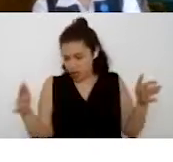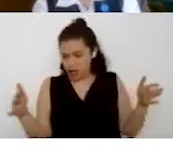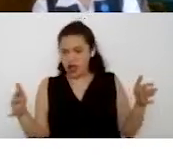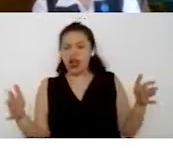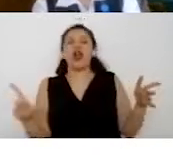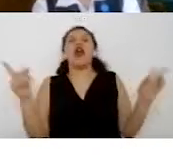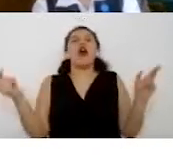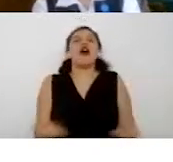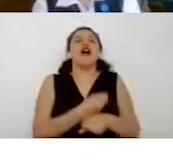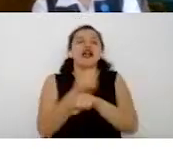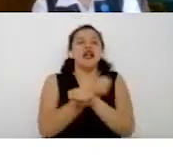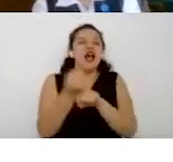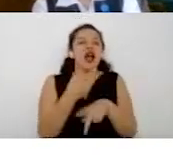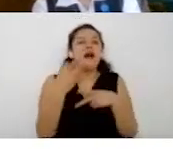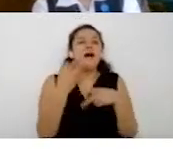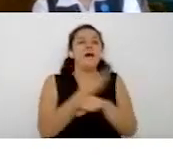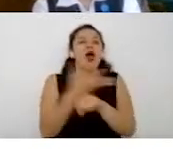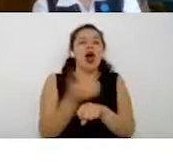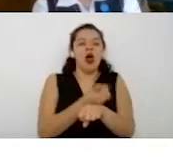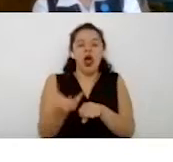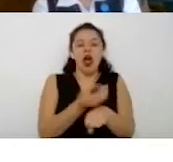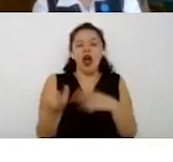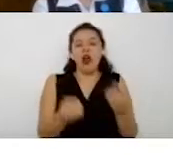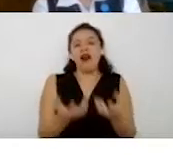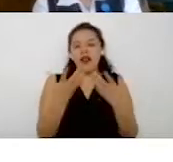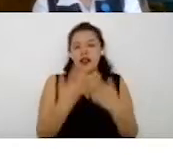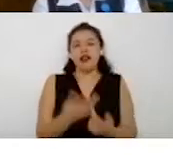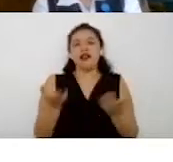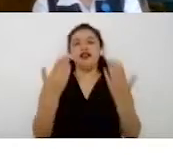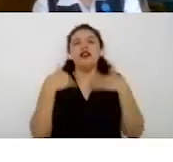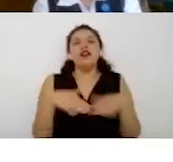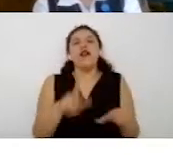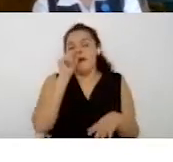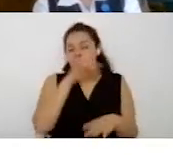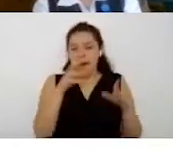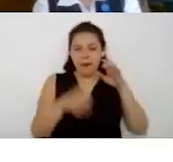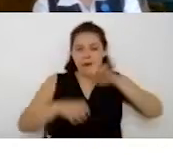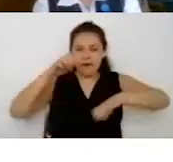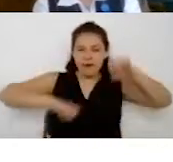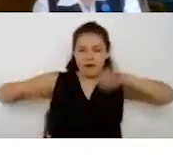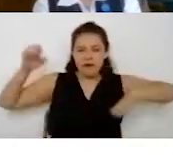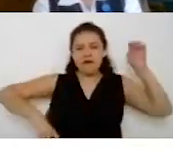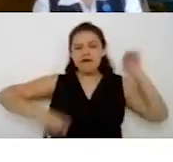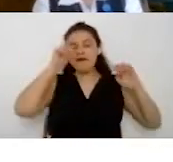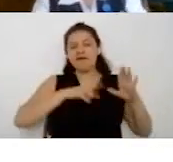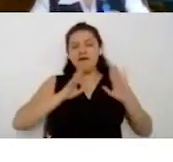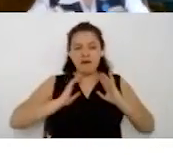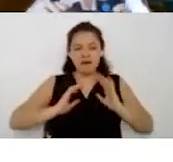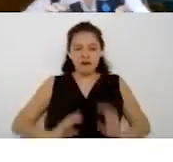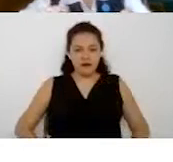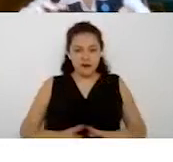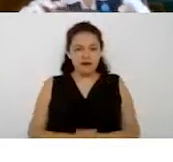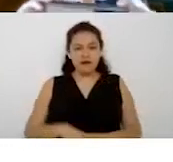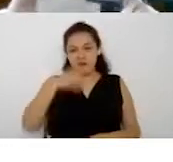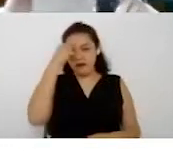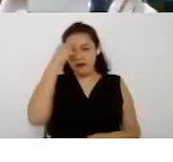sangre ha perdido esa persona? Otro factor que influye también es la edad y el estado físico. En el estado físico